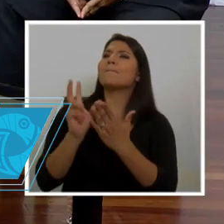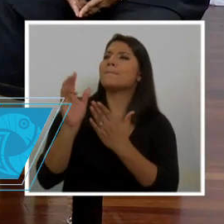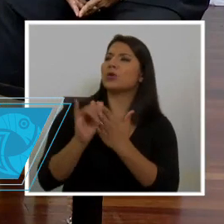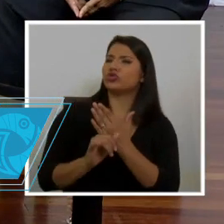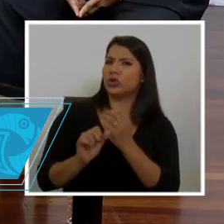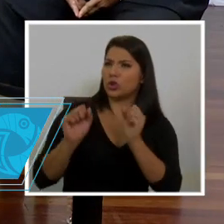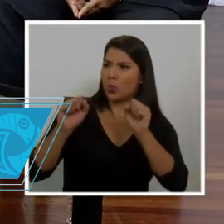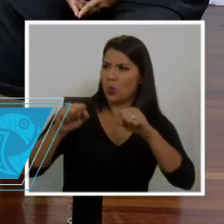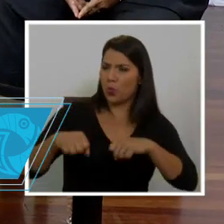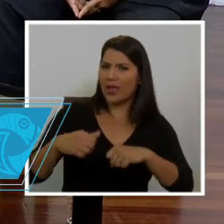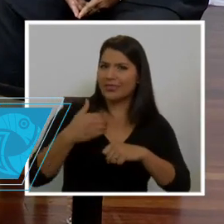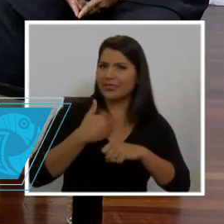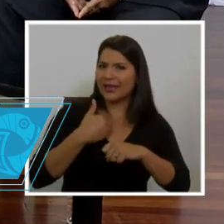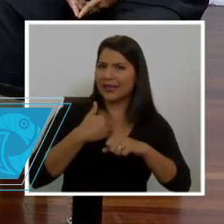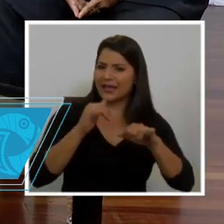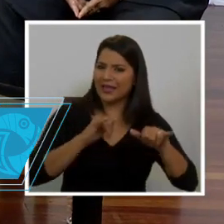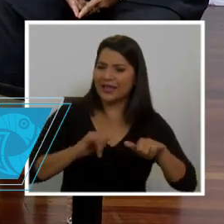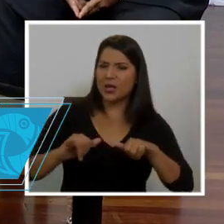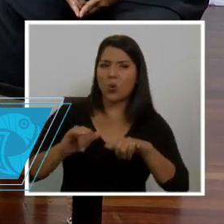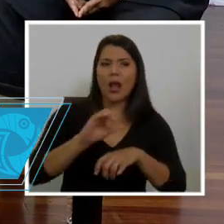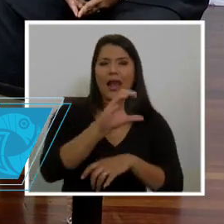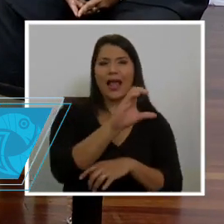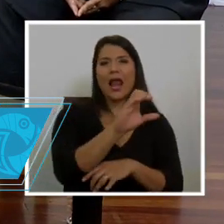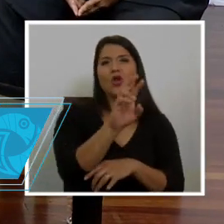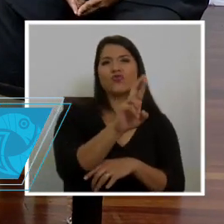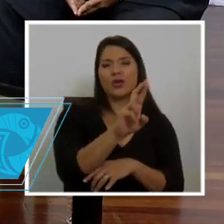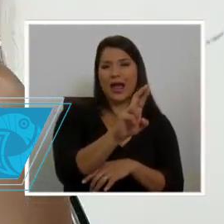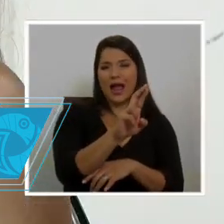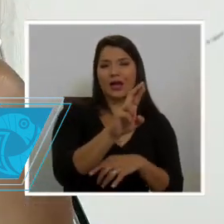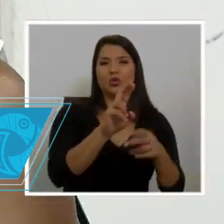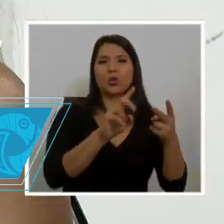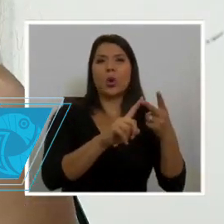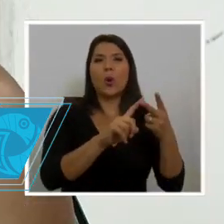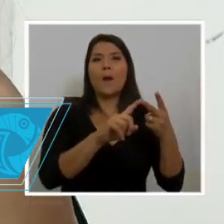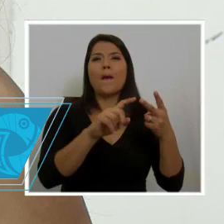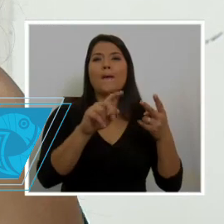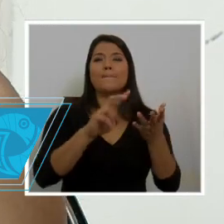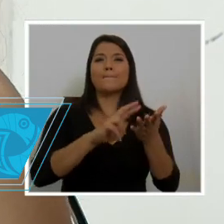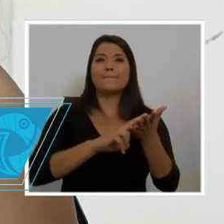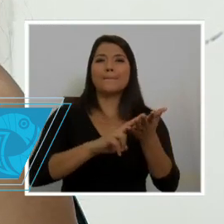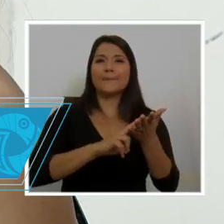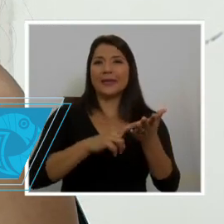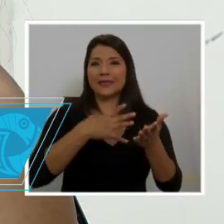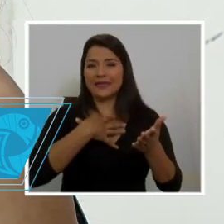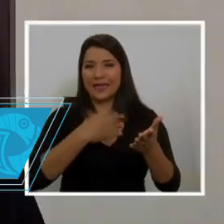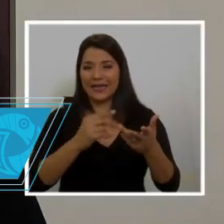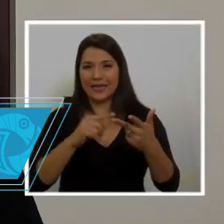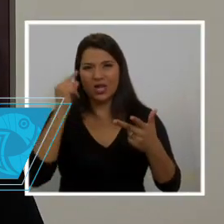eventualmente la presidencia de Carlos Ricardo, la fracción del PLN y gobierno?